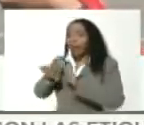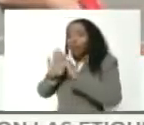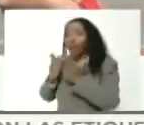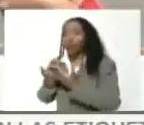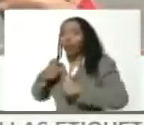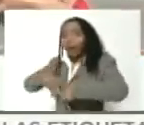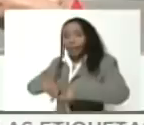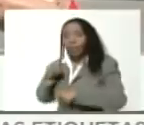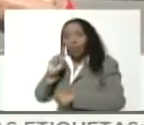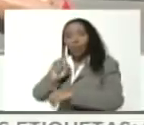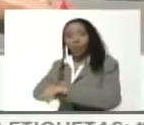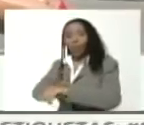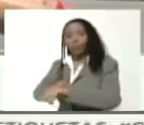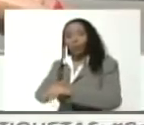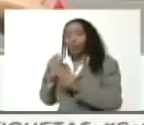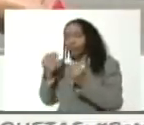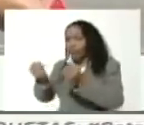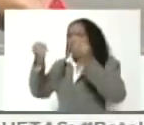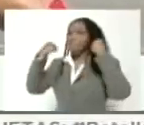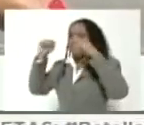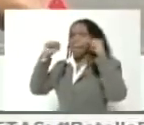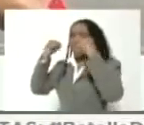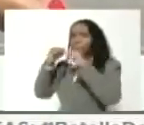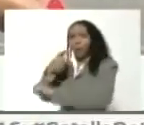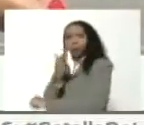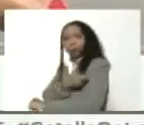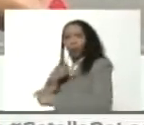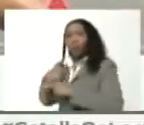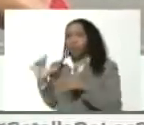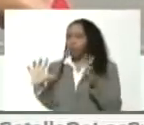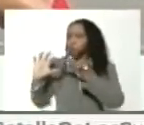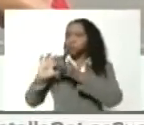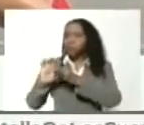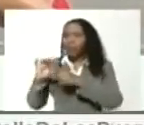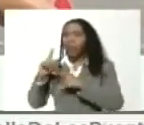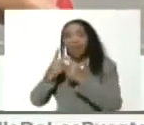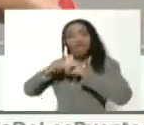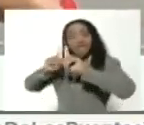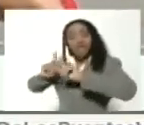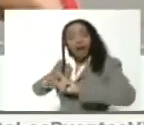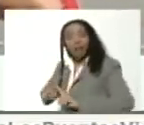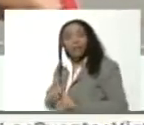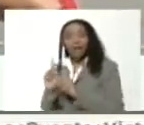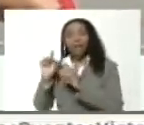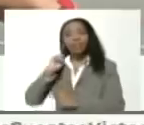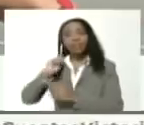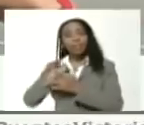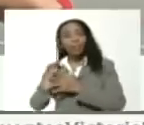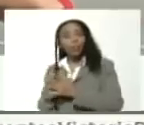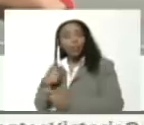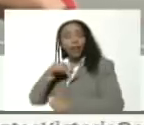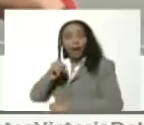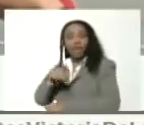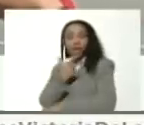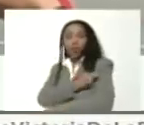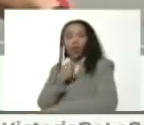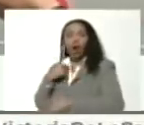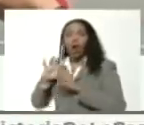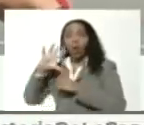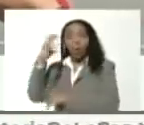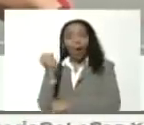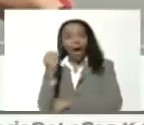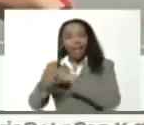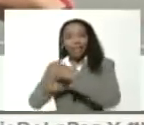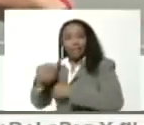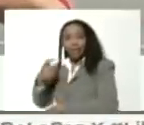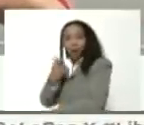este momento muchos ensayos de vacunas y muchas fusiones de diferentes tipos de vacunas para lograr una